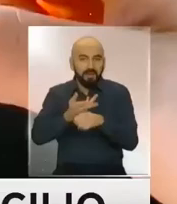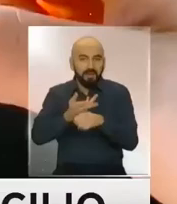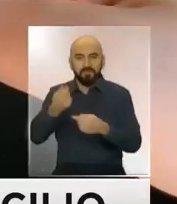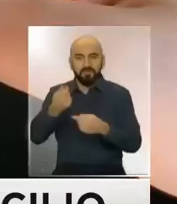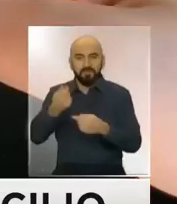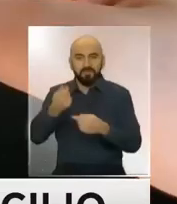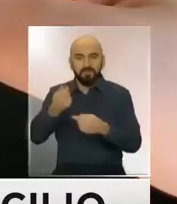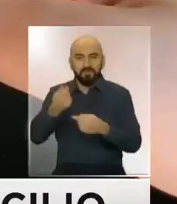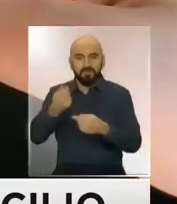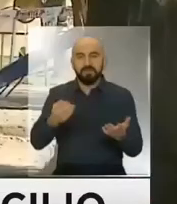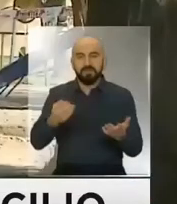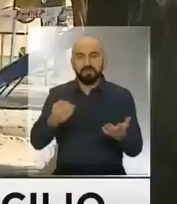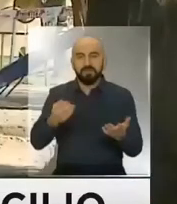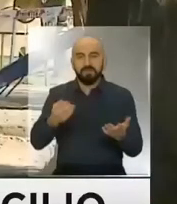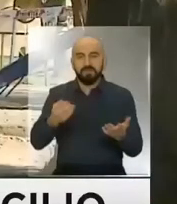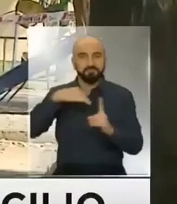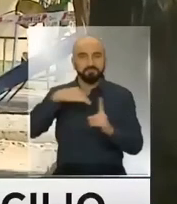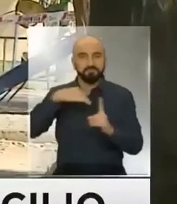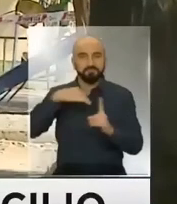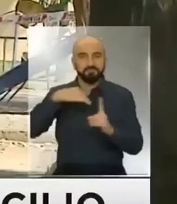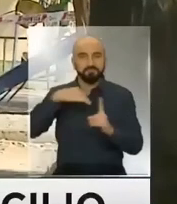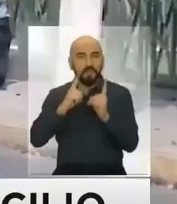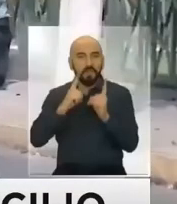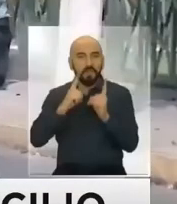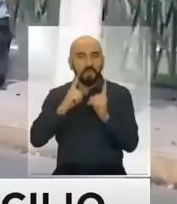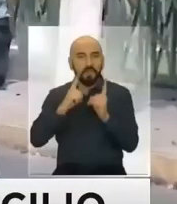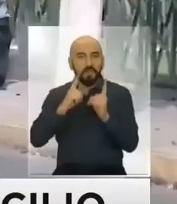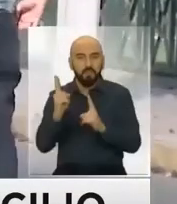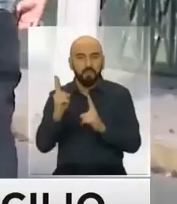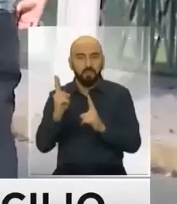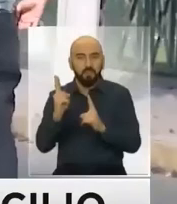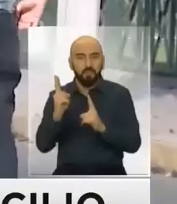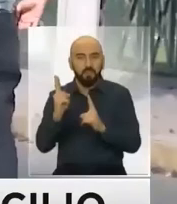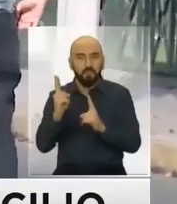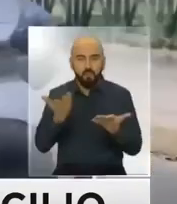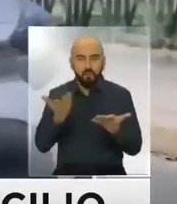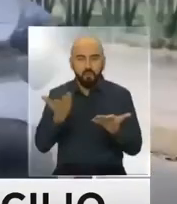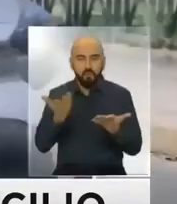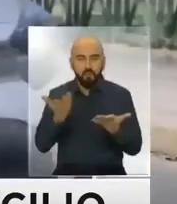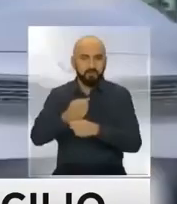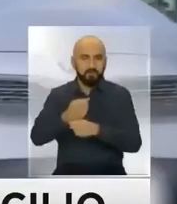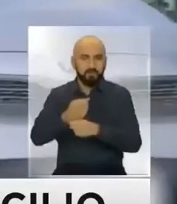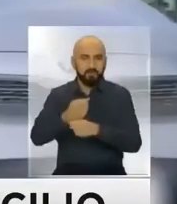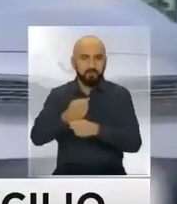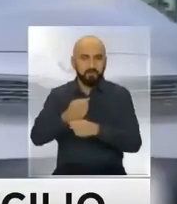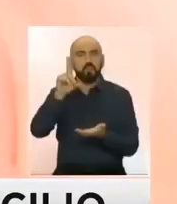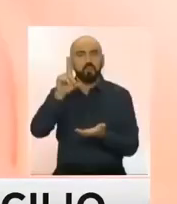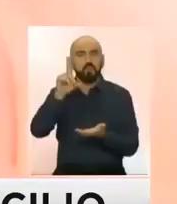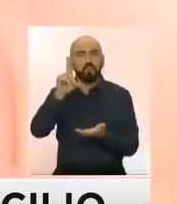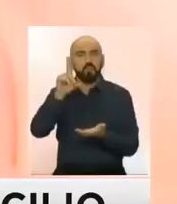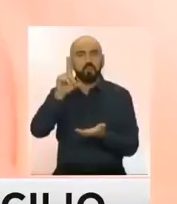alrededor. Contactamos a algunos de ellos para ver cómo opera esta venta en zonas de cuarentena.